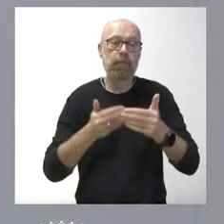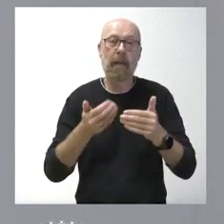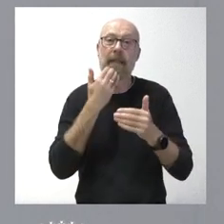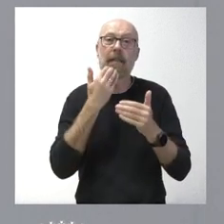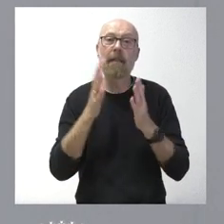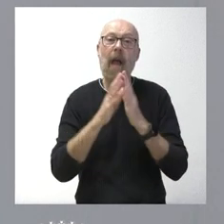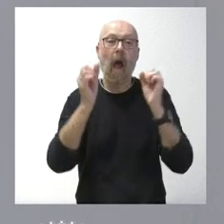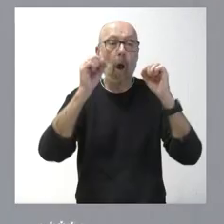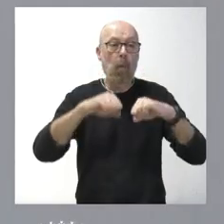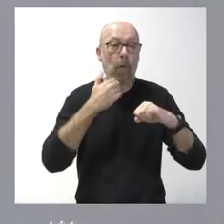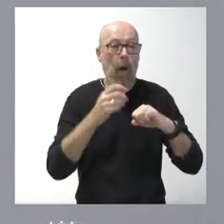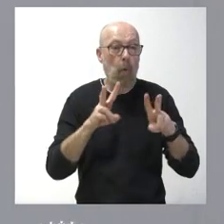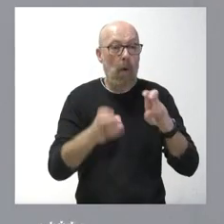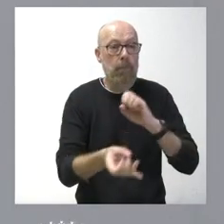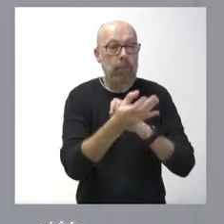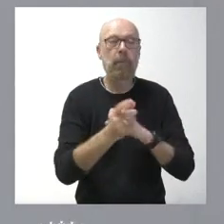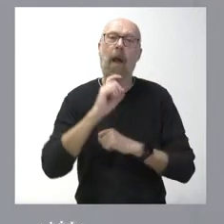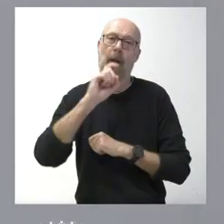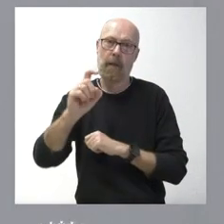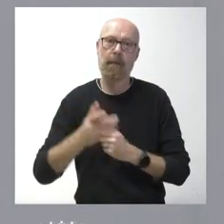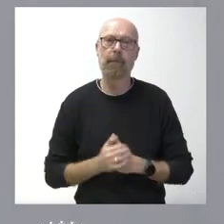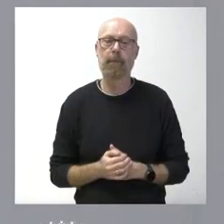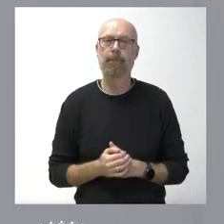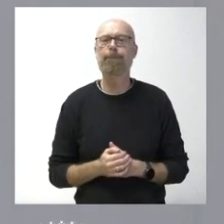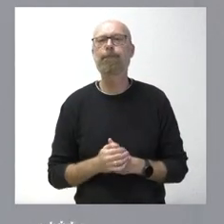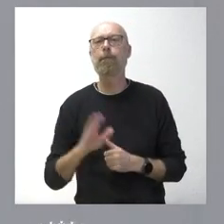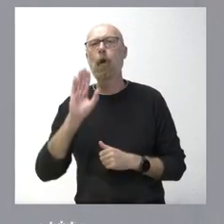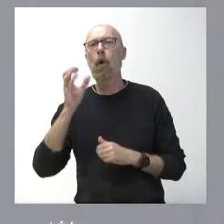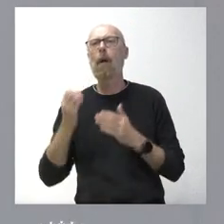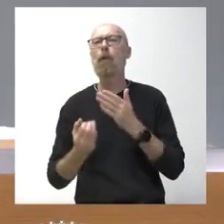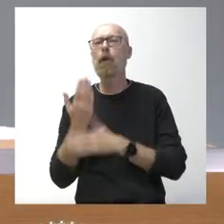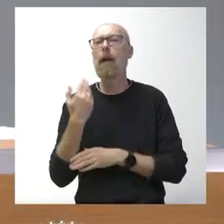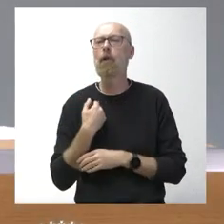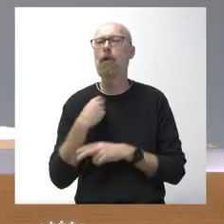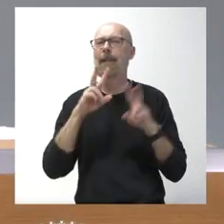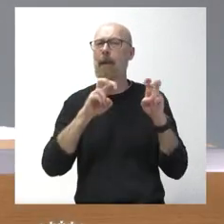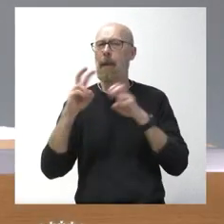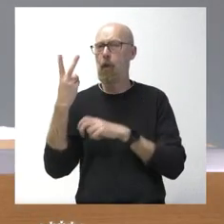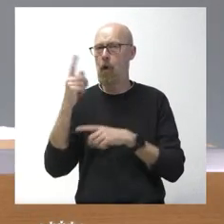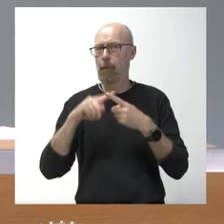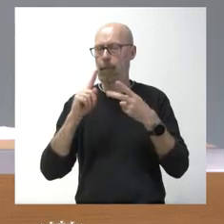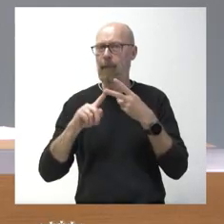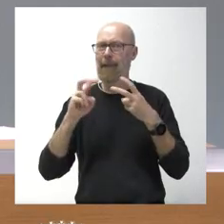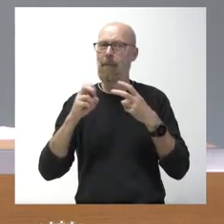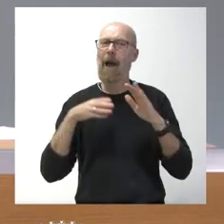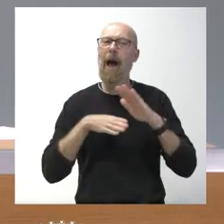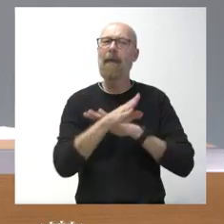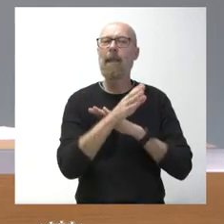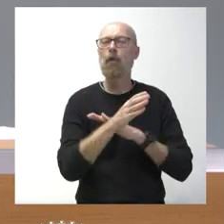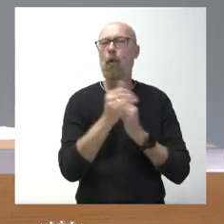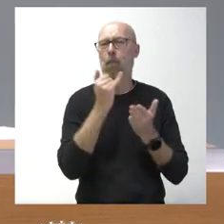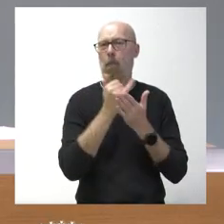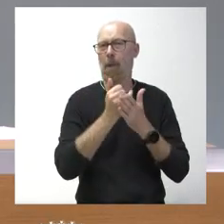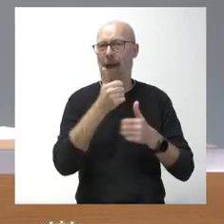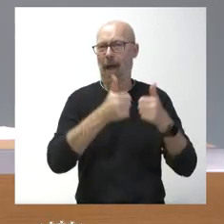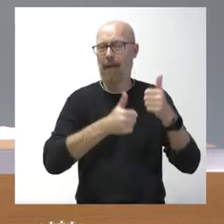Consejo de gobierno les informaremos sí eh qué tal Buenos buen días tenía dos cuestiones relacionadas con la prueba de acceso a la universidad eh